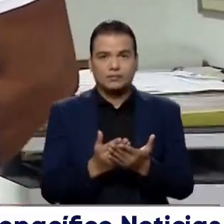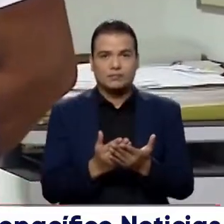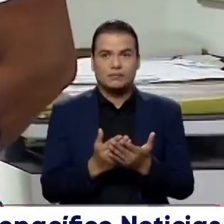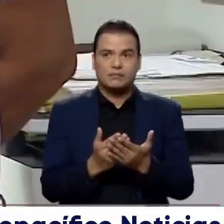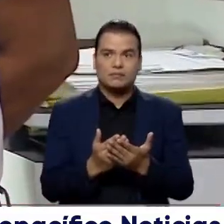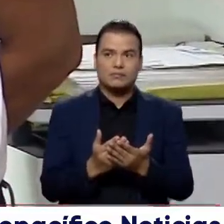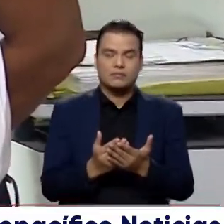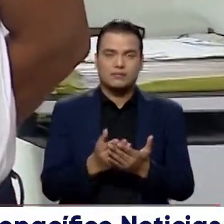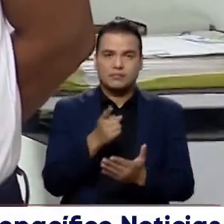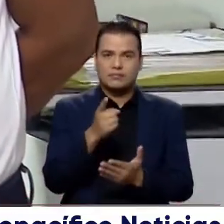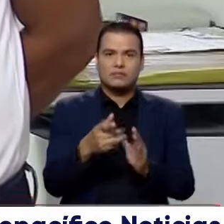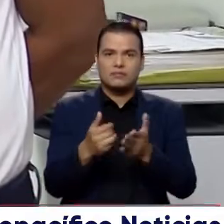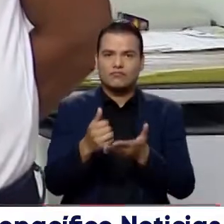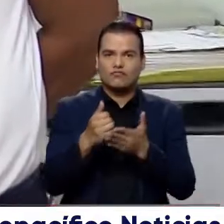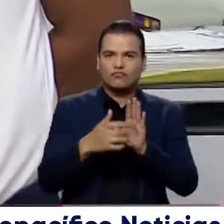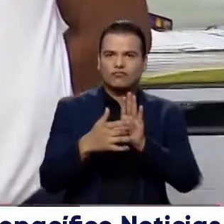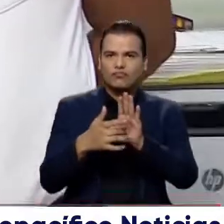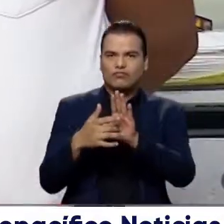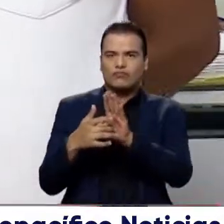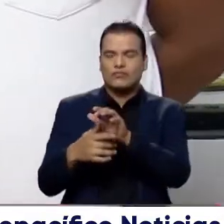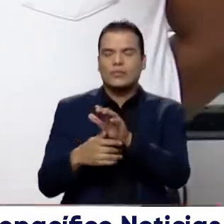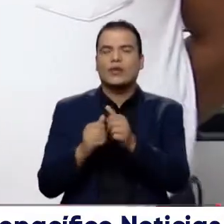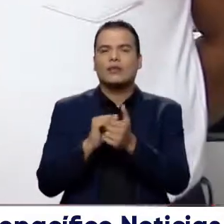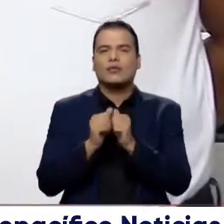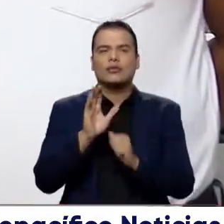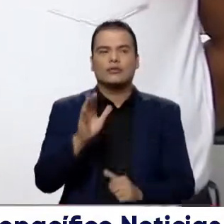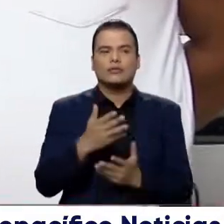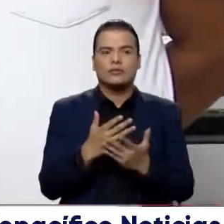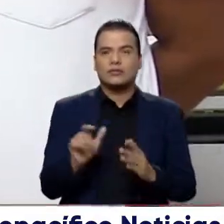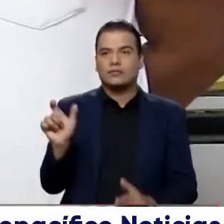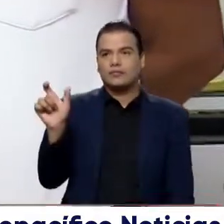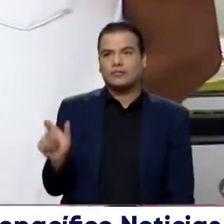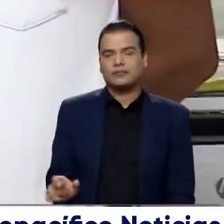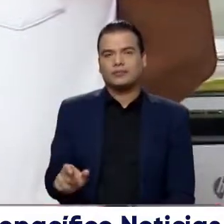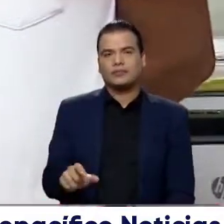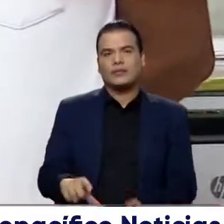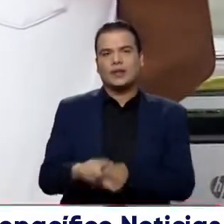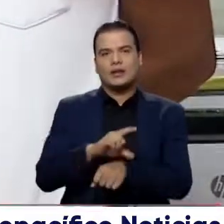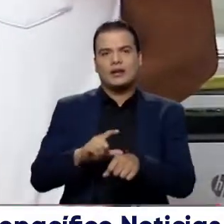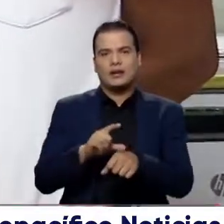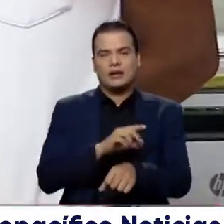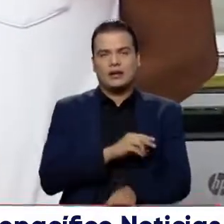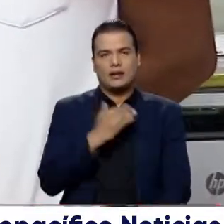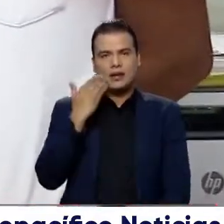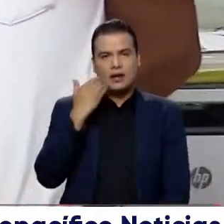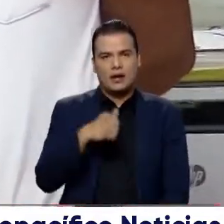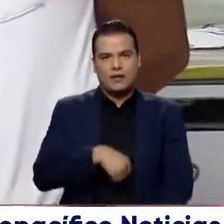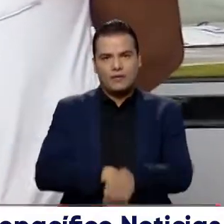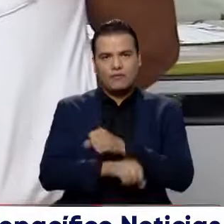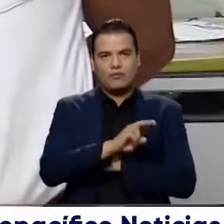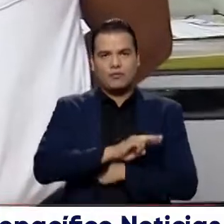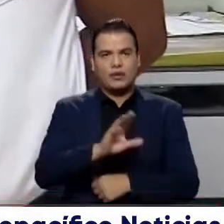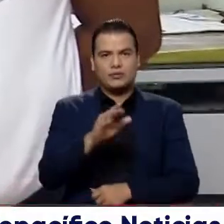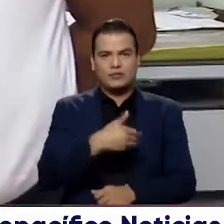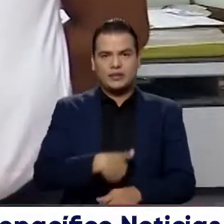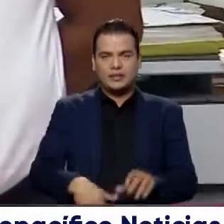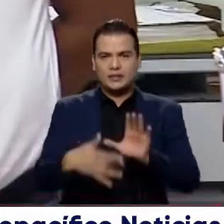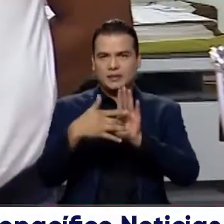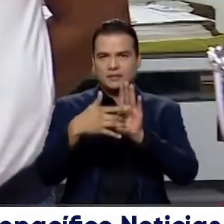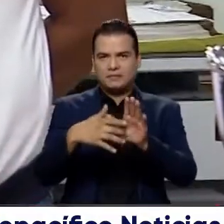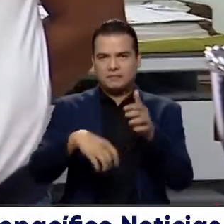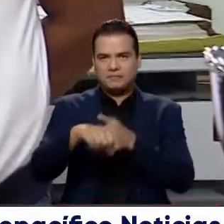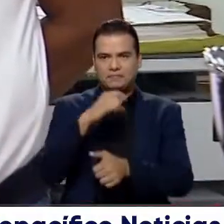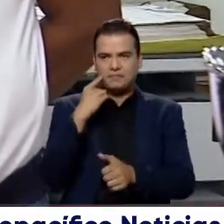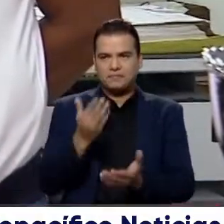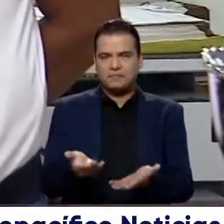fútbol aficionado a nuestro departamento era ueimar giraldo el presidente de la liga vallecaucana de fútbol aquí en telepacífico noticias compañeros